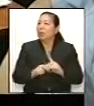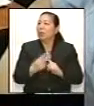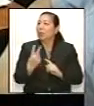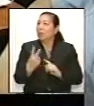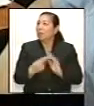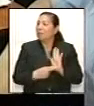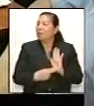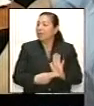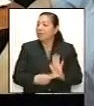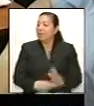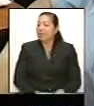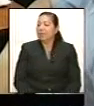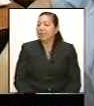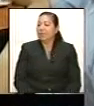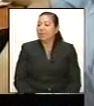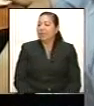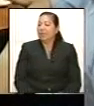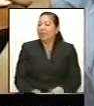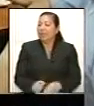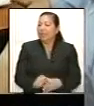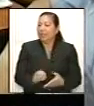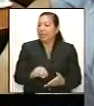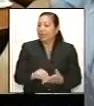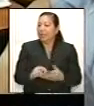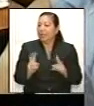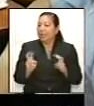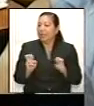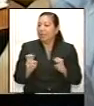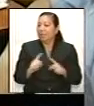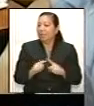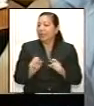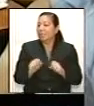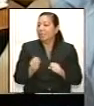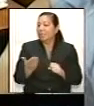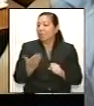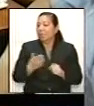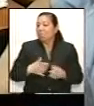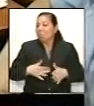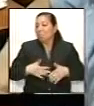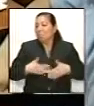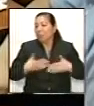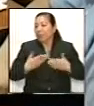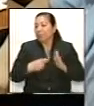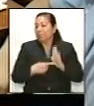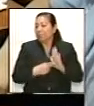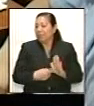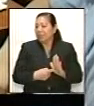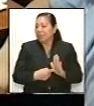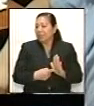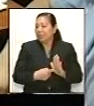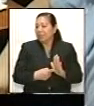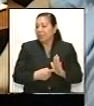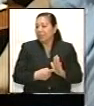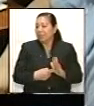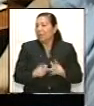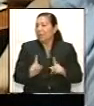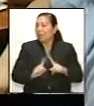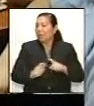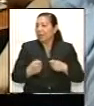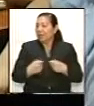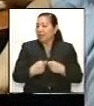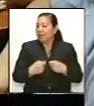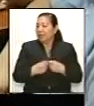o en general cualquier tema pertinente a la temática. Les pediría que puedan presentarse y decir si pertenecen a alguna entidad